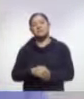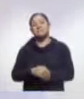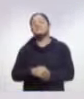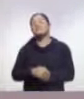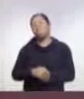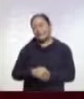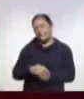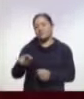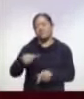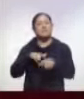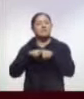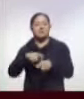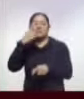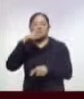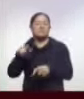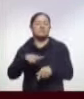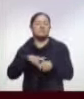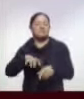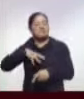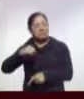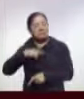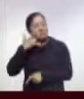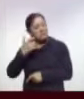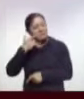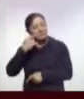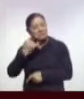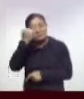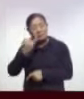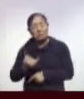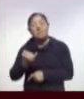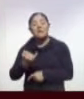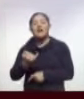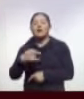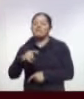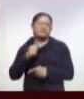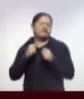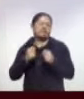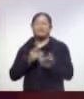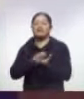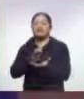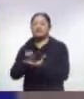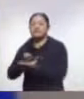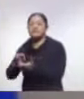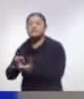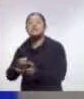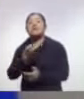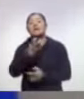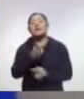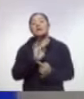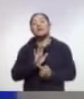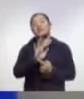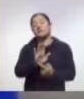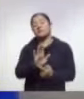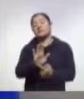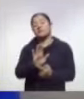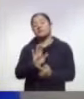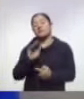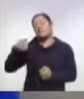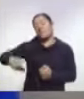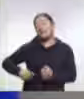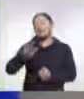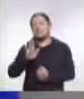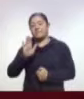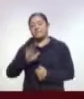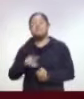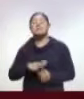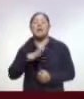comer. La presentación de Que parezca un accidente, publicado por la editorial Nitro Press en 2018, se dio